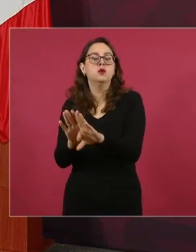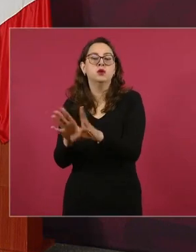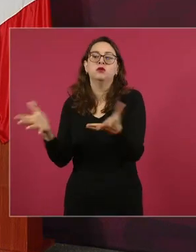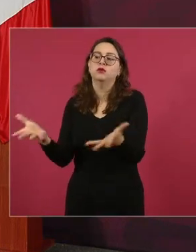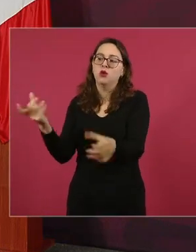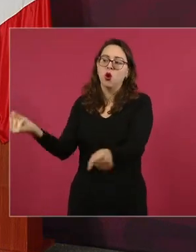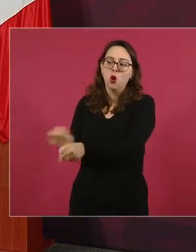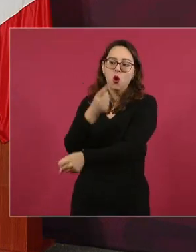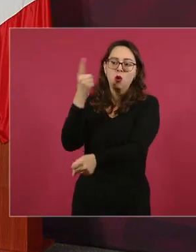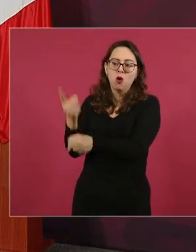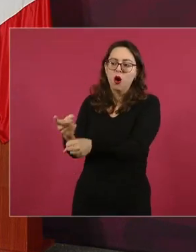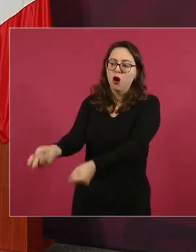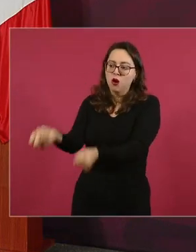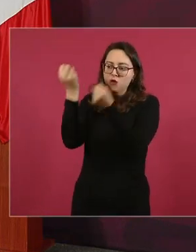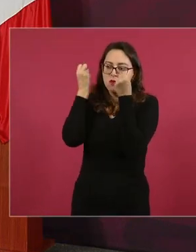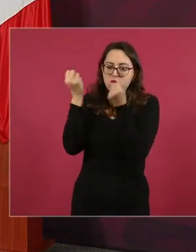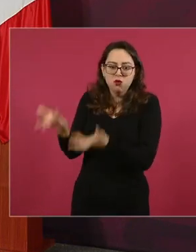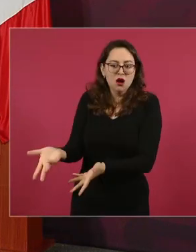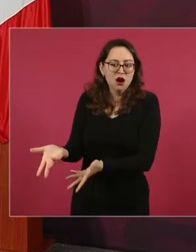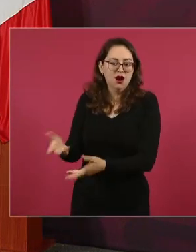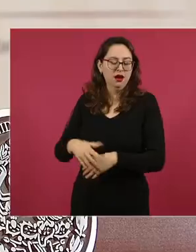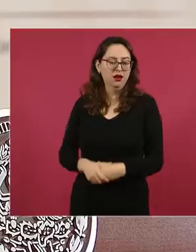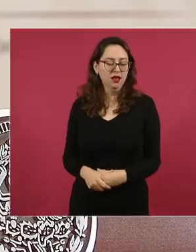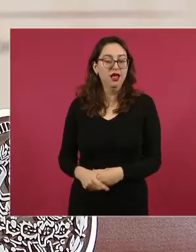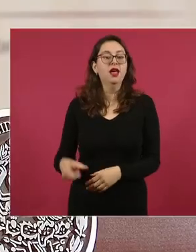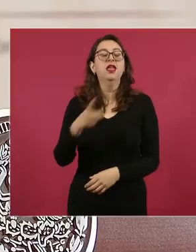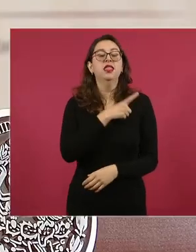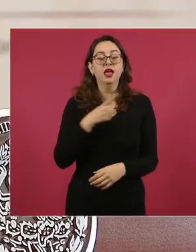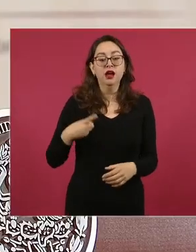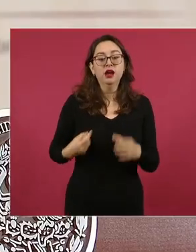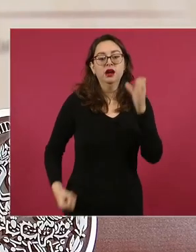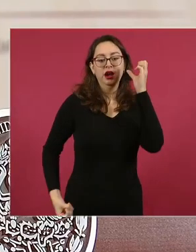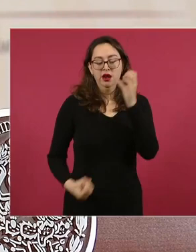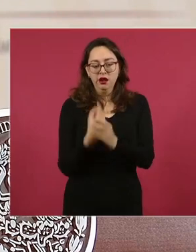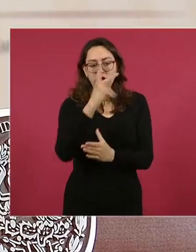en que debe de aplicarse un programa